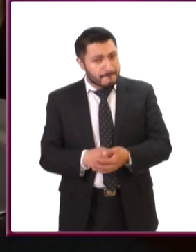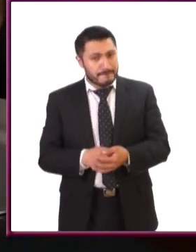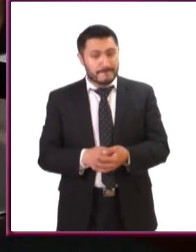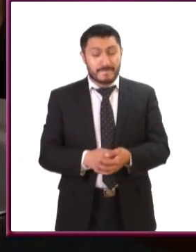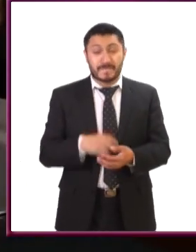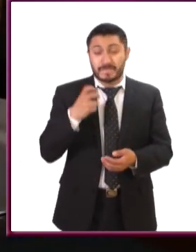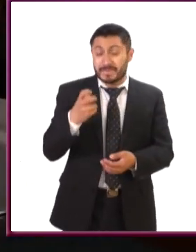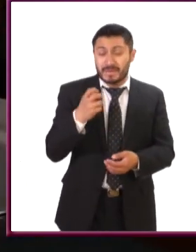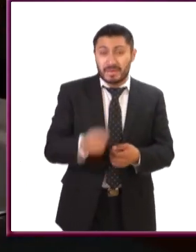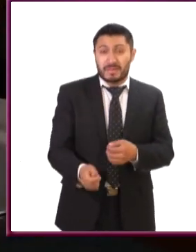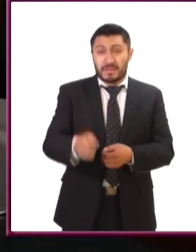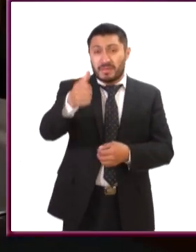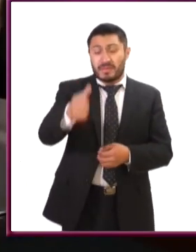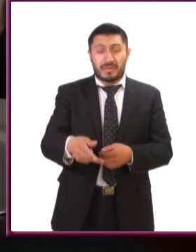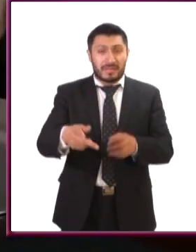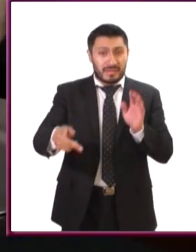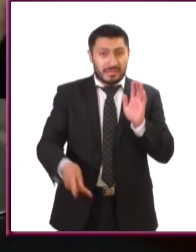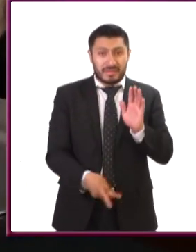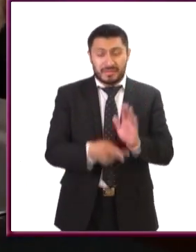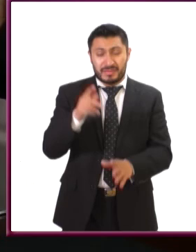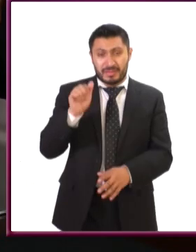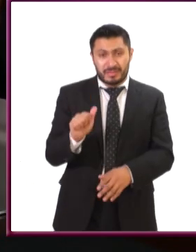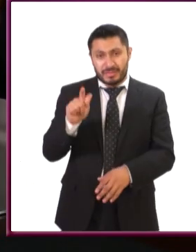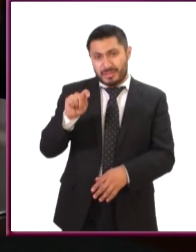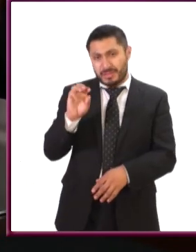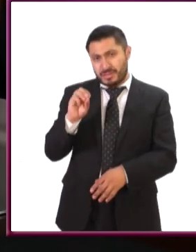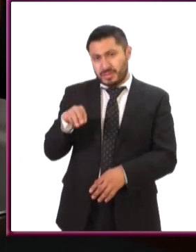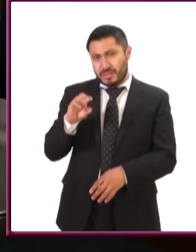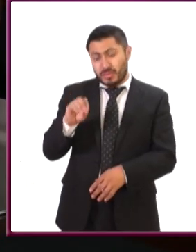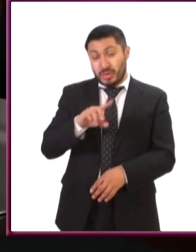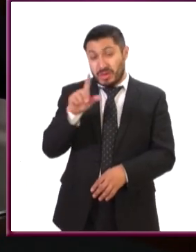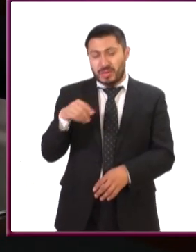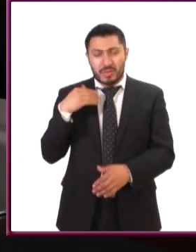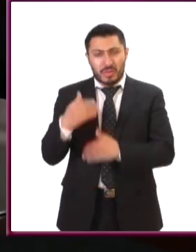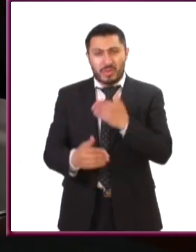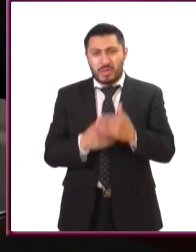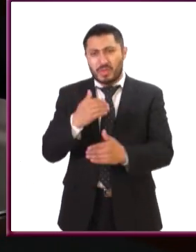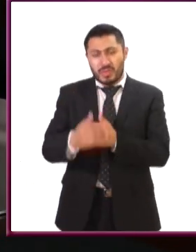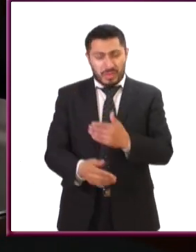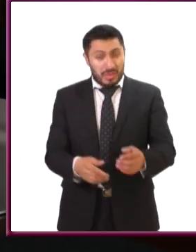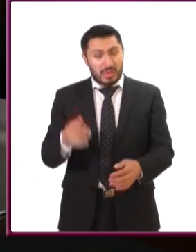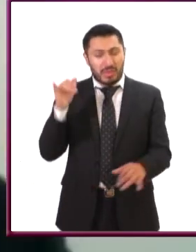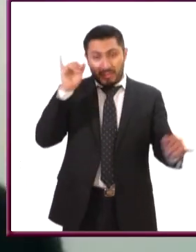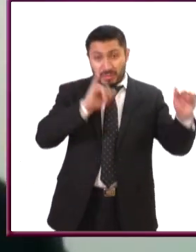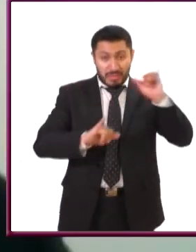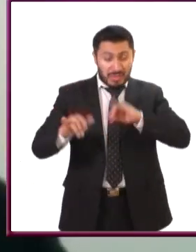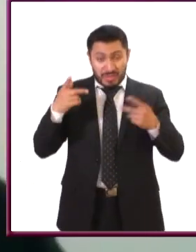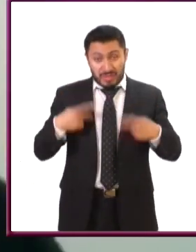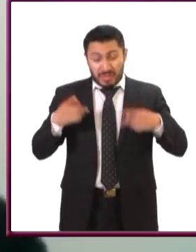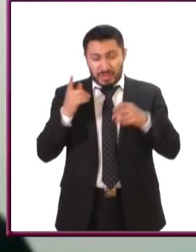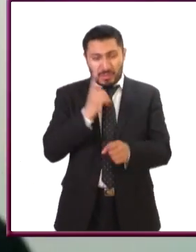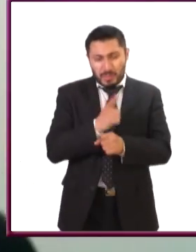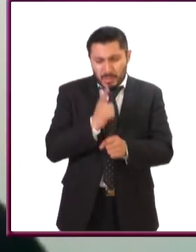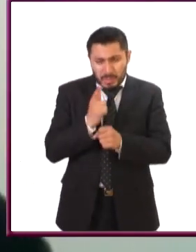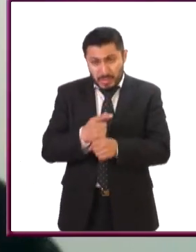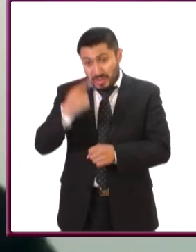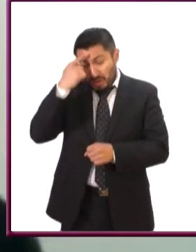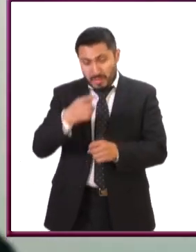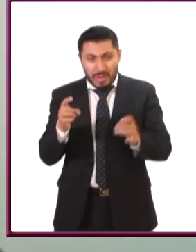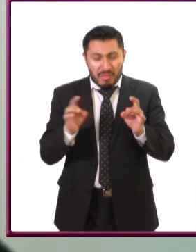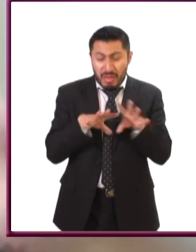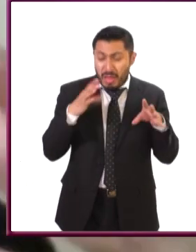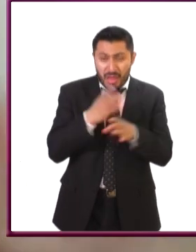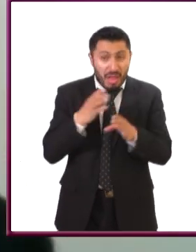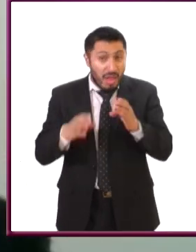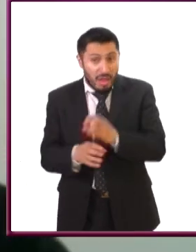Esa fue la primera noción del concepto de átomo, y posteriormente evolucionó a lo largo de la historia. Los químicos se fueron dando cuenta que